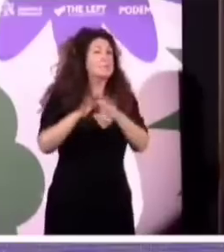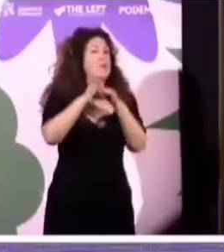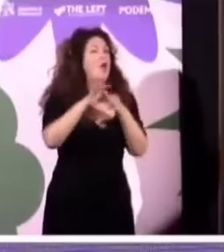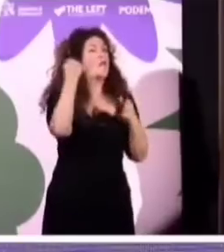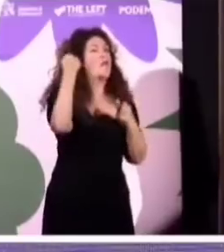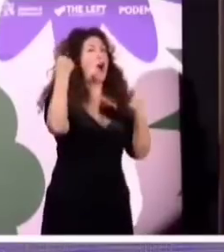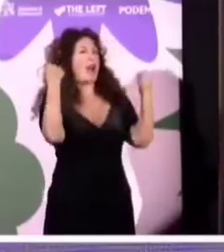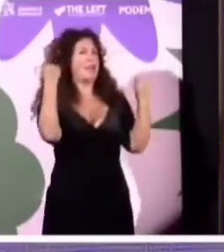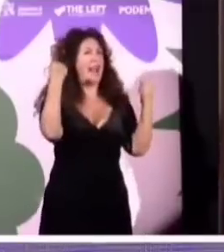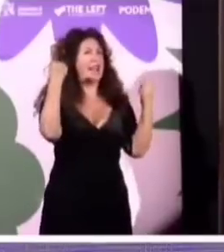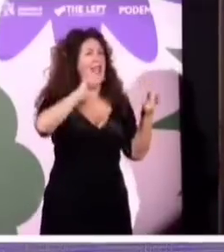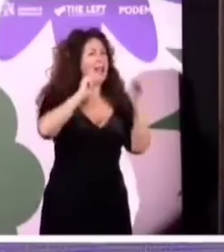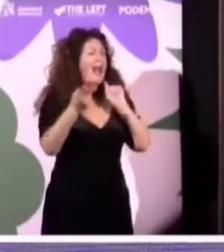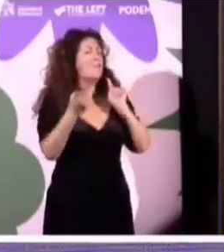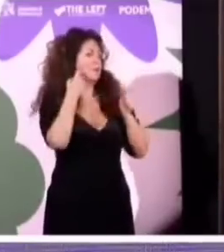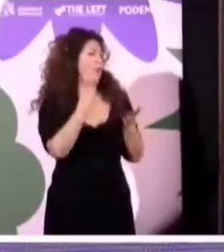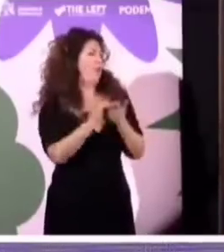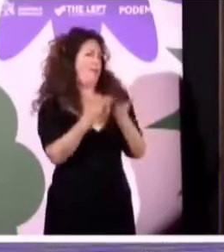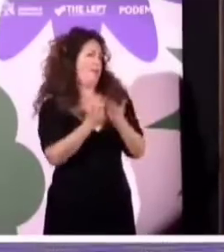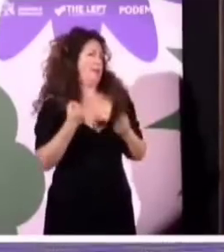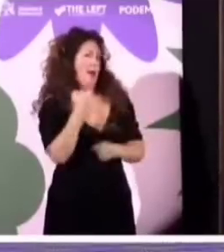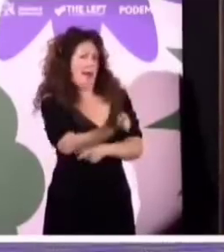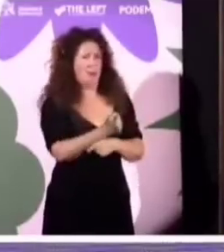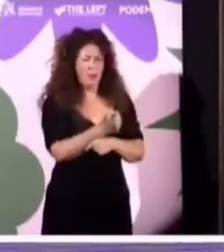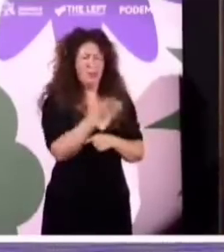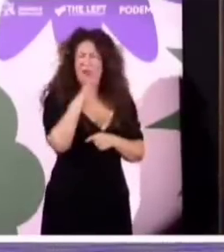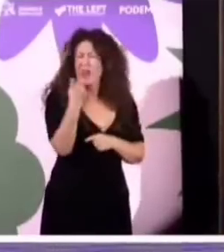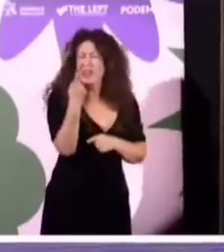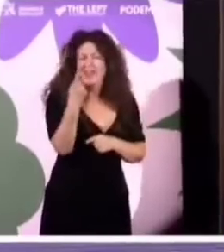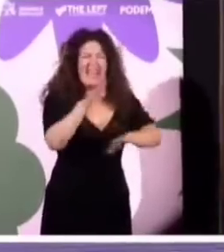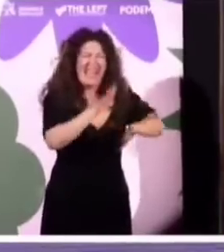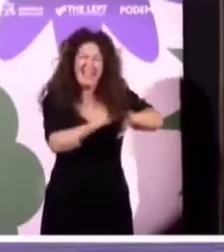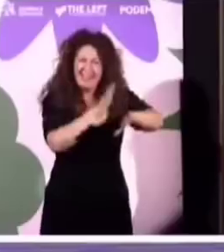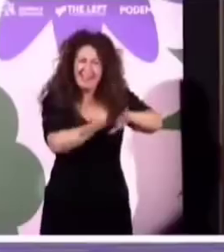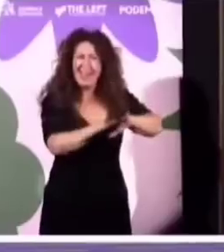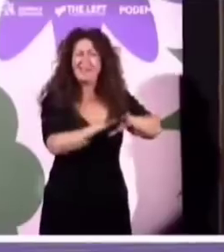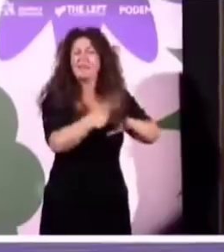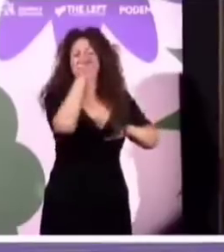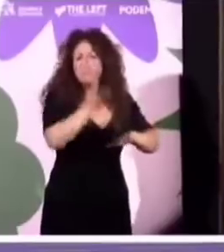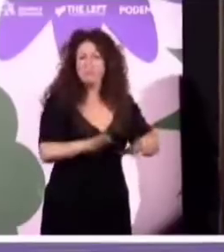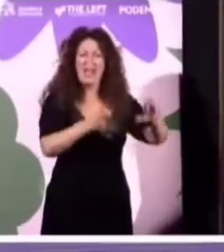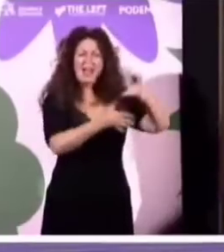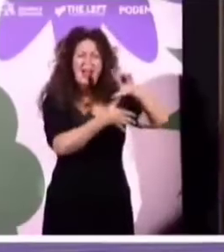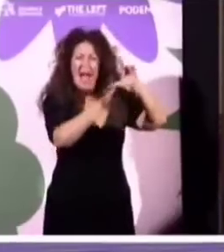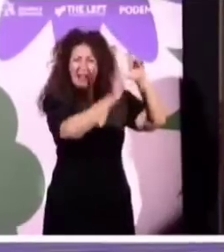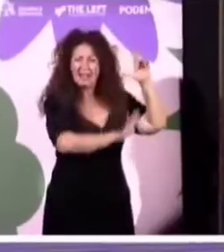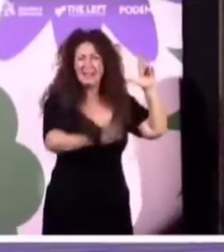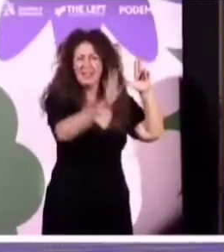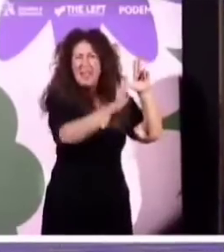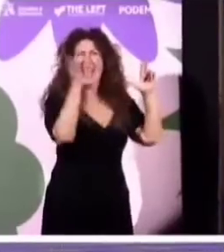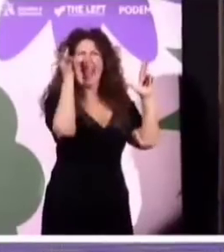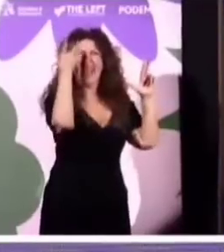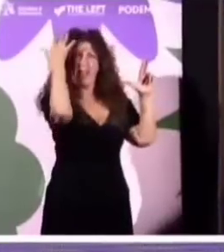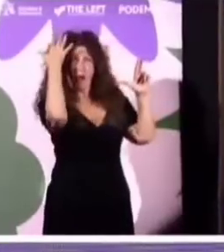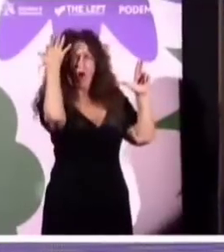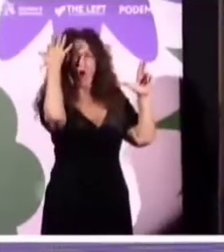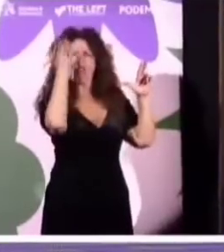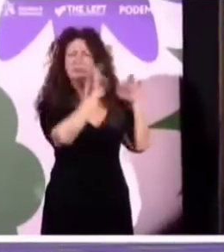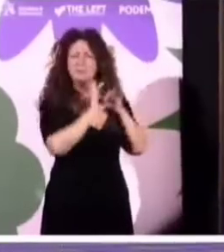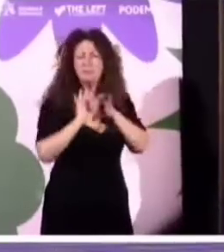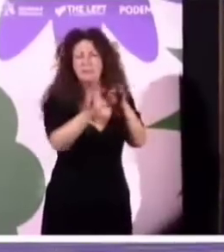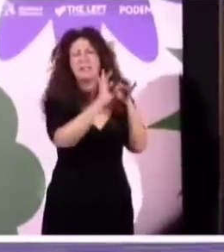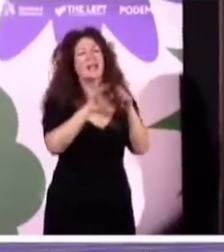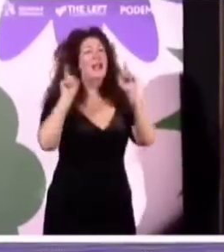cambiaron. Por eso necesitamos una izquierda latinoamericana que se arme en lo ideológico. La